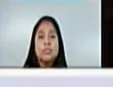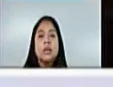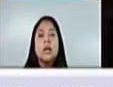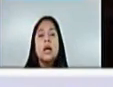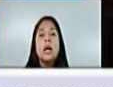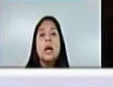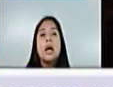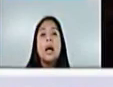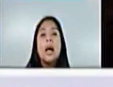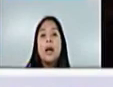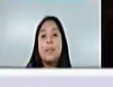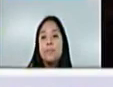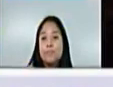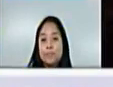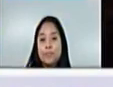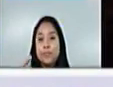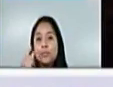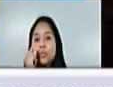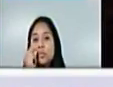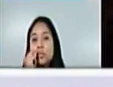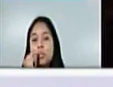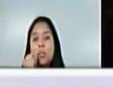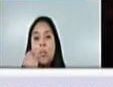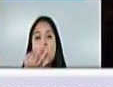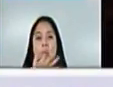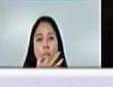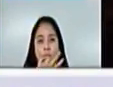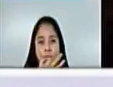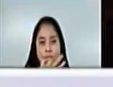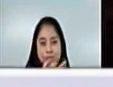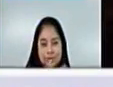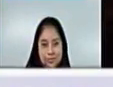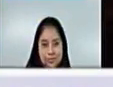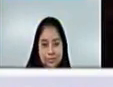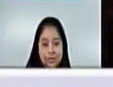Amigas, amigos de Guatemala,